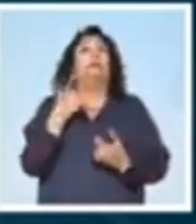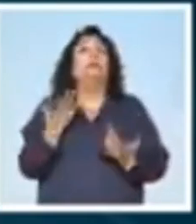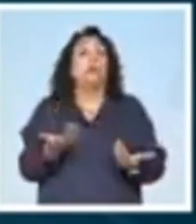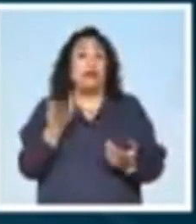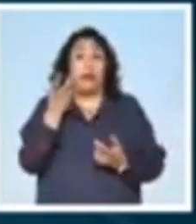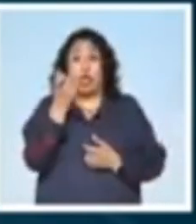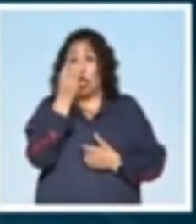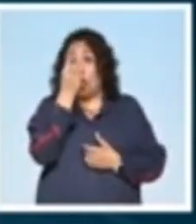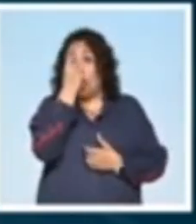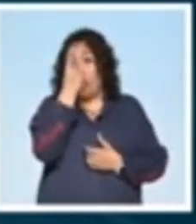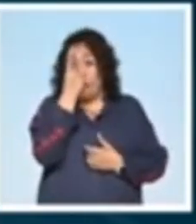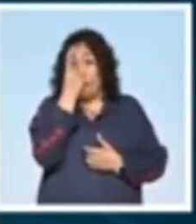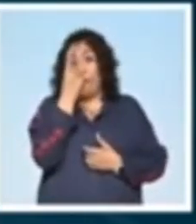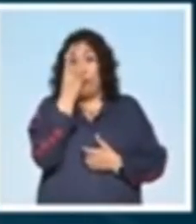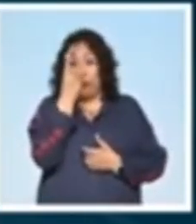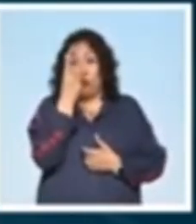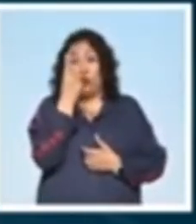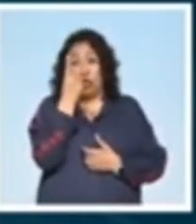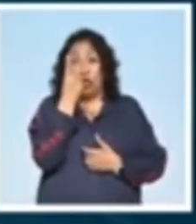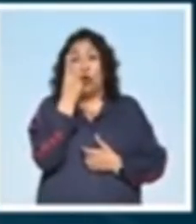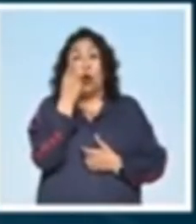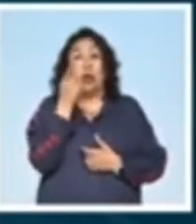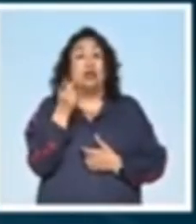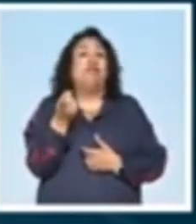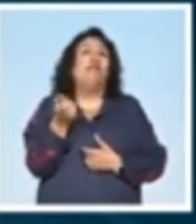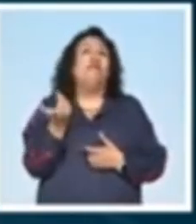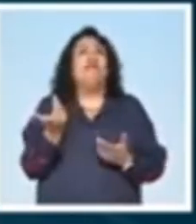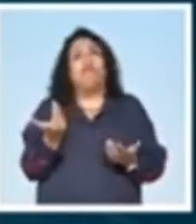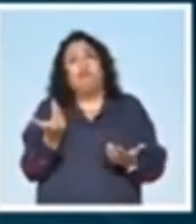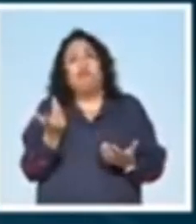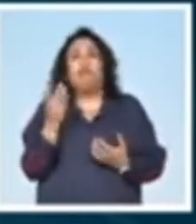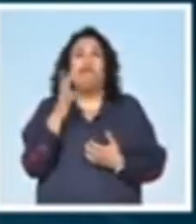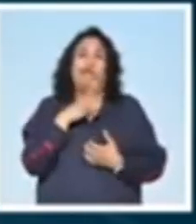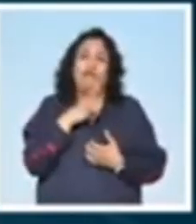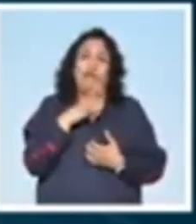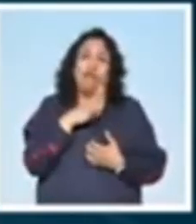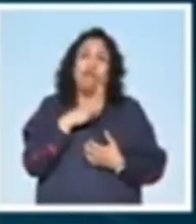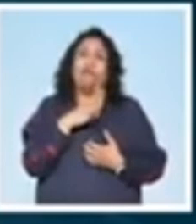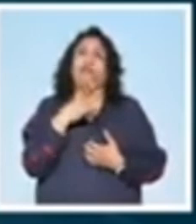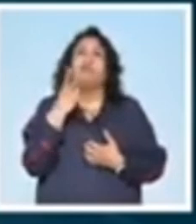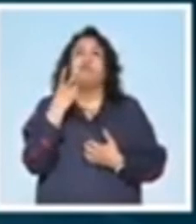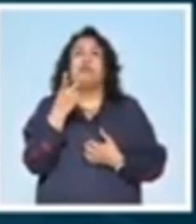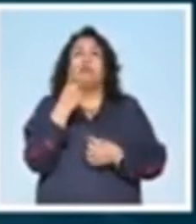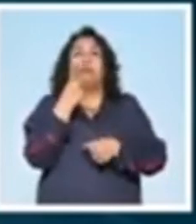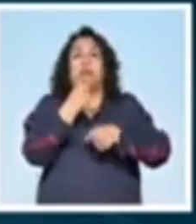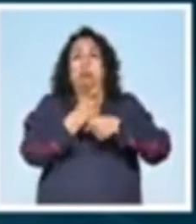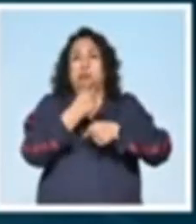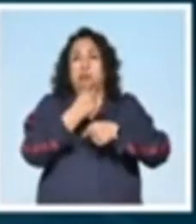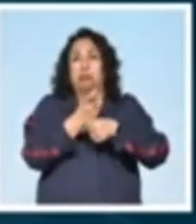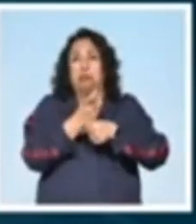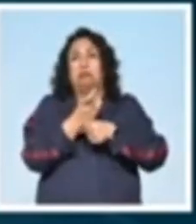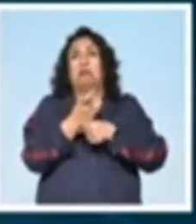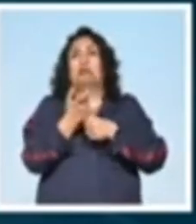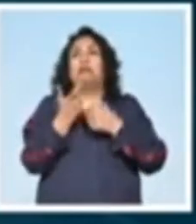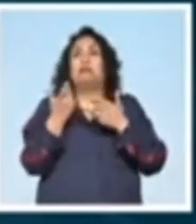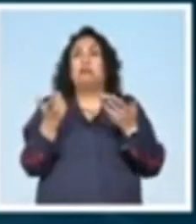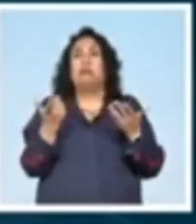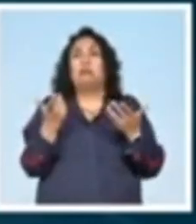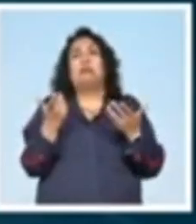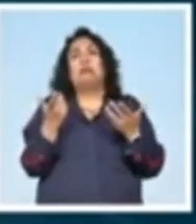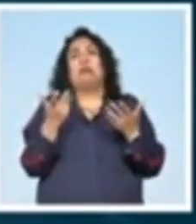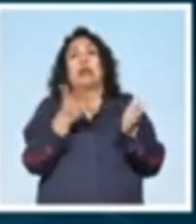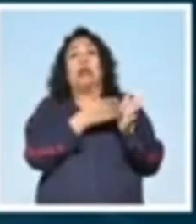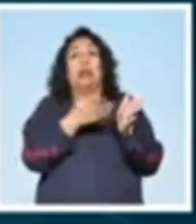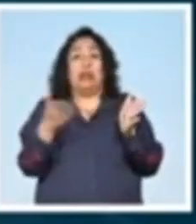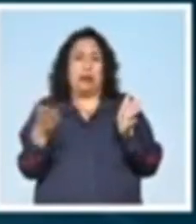estos compositores que estuvieran, digamos, en esta primera, vamos a llamarla etapa,